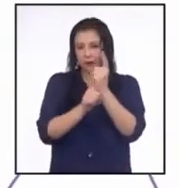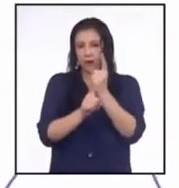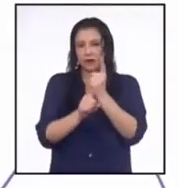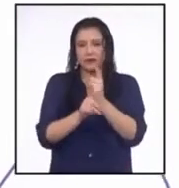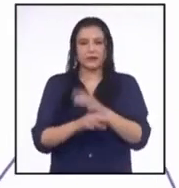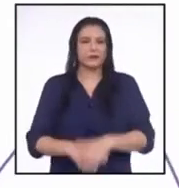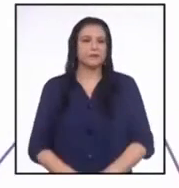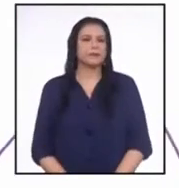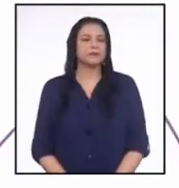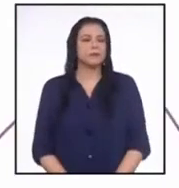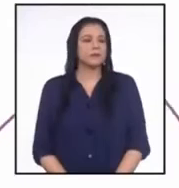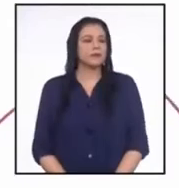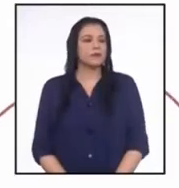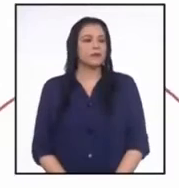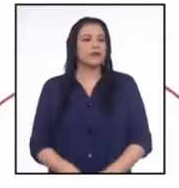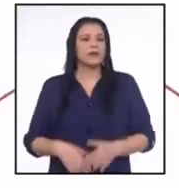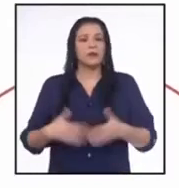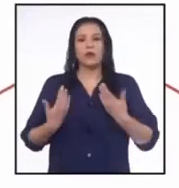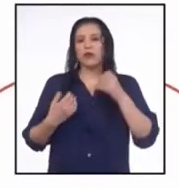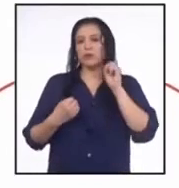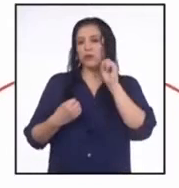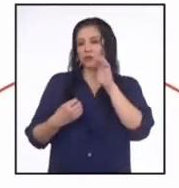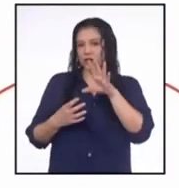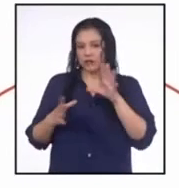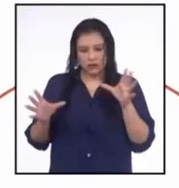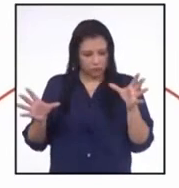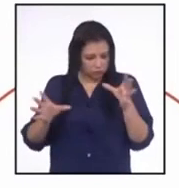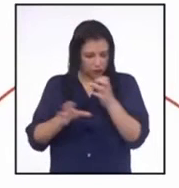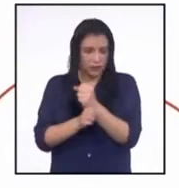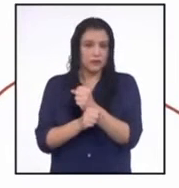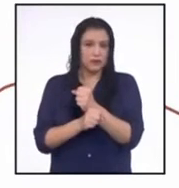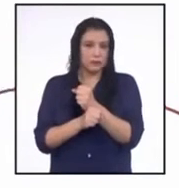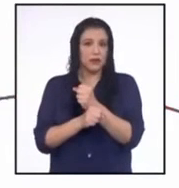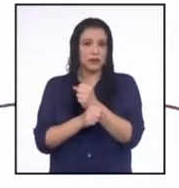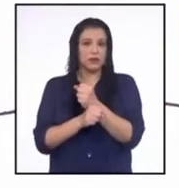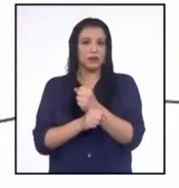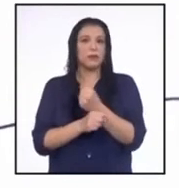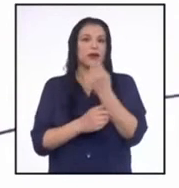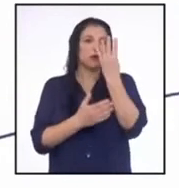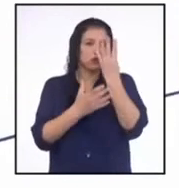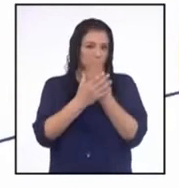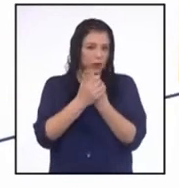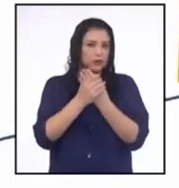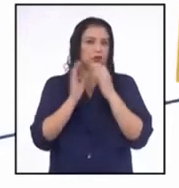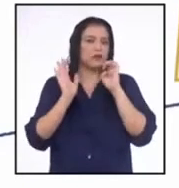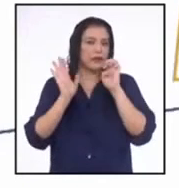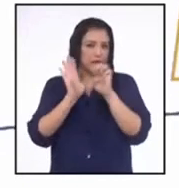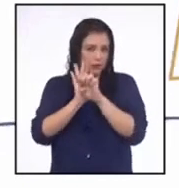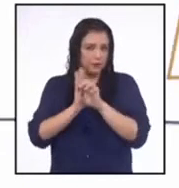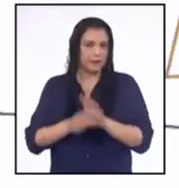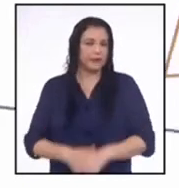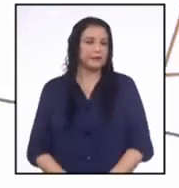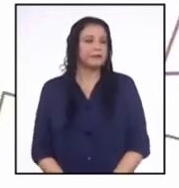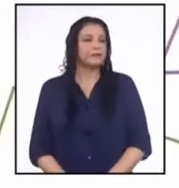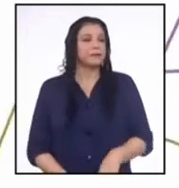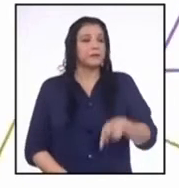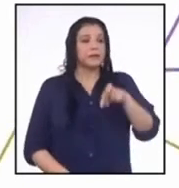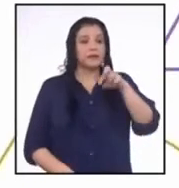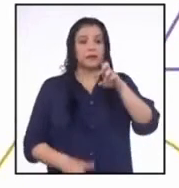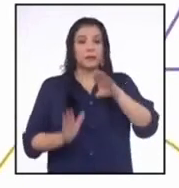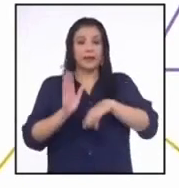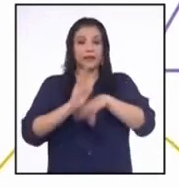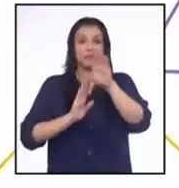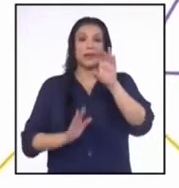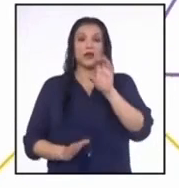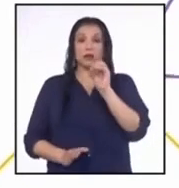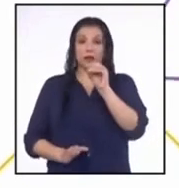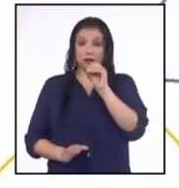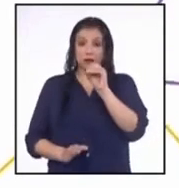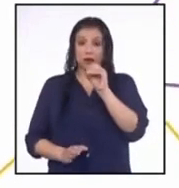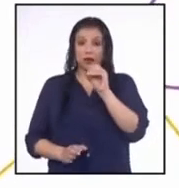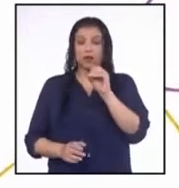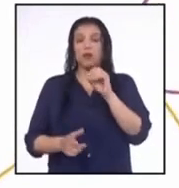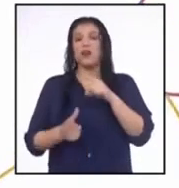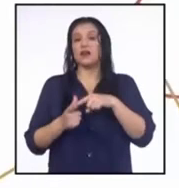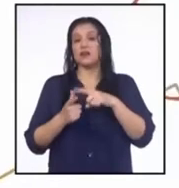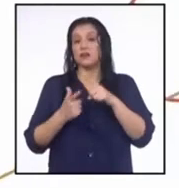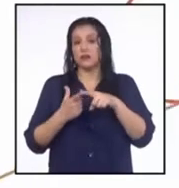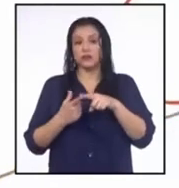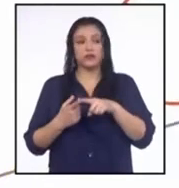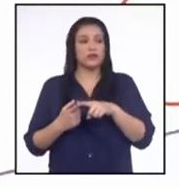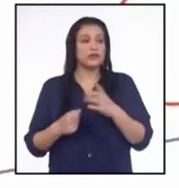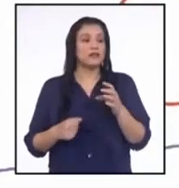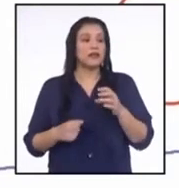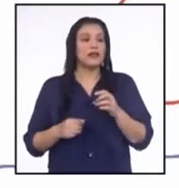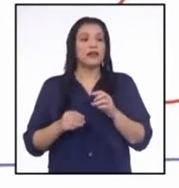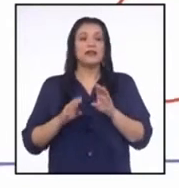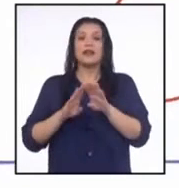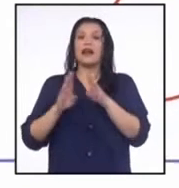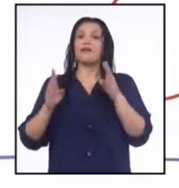Junior. Podemos decir de manera resumida para los 4 casos. Si P es mayor que 0, por lo tanto la